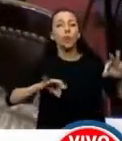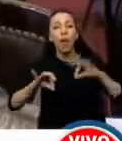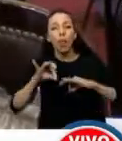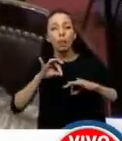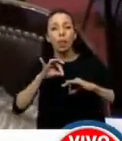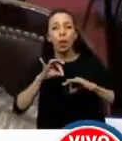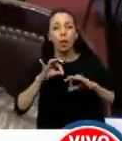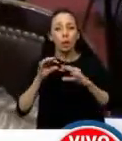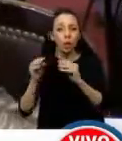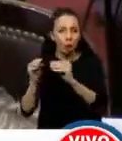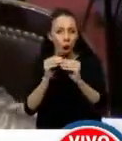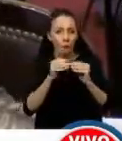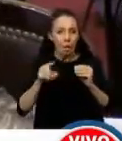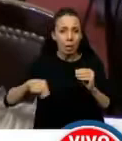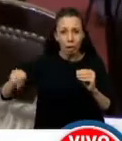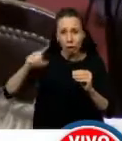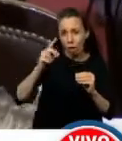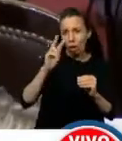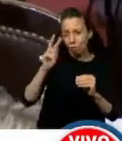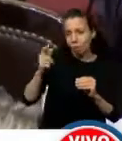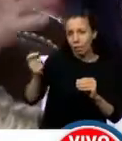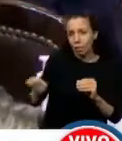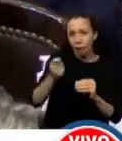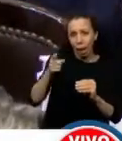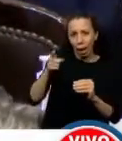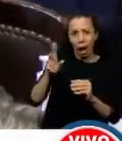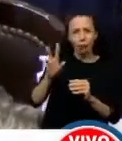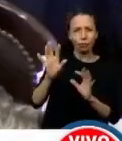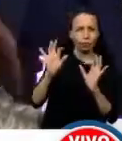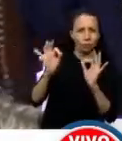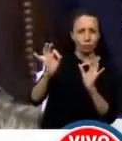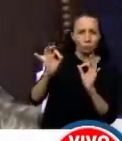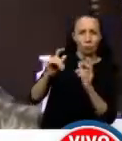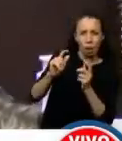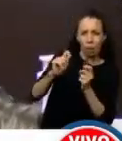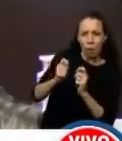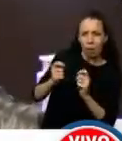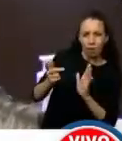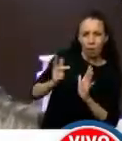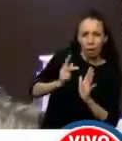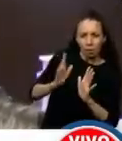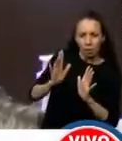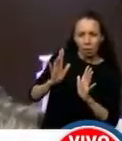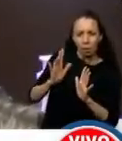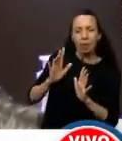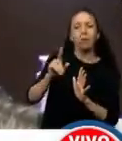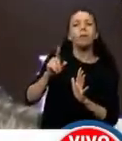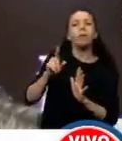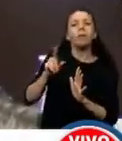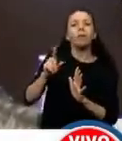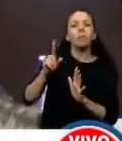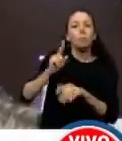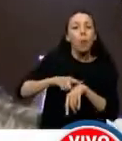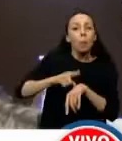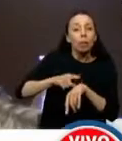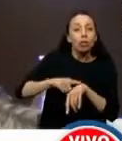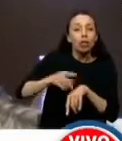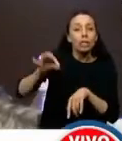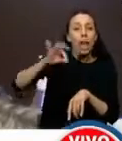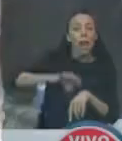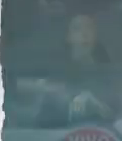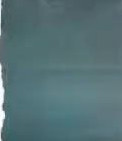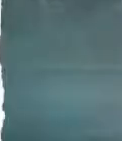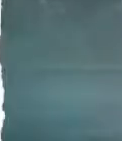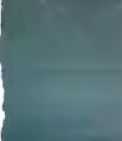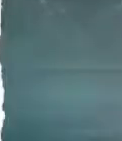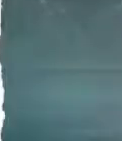vamos a construir algunas propuestas. Federico, gracias por tu tiempo. El abrazo de Cítrica, será hasta la próxima. Abrazo grande. Federico Fagioli, diputado nacional por